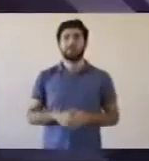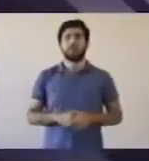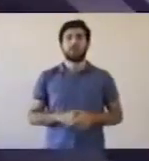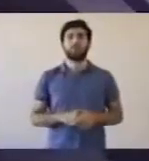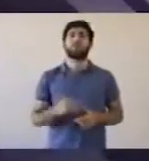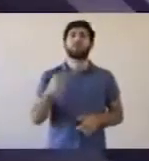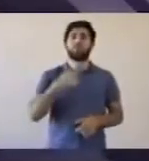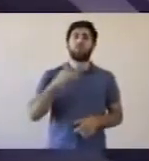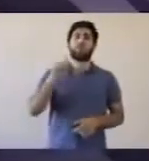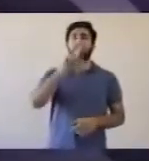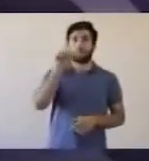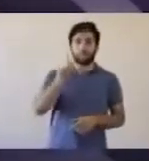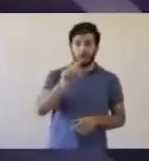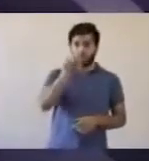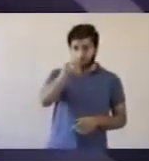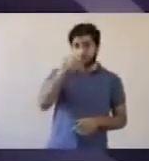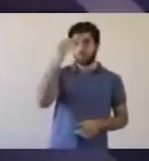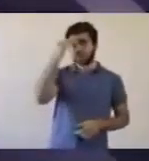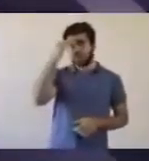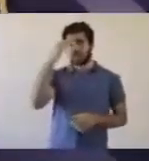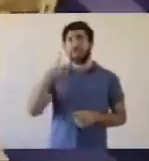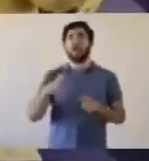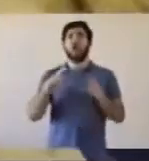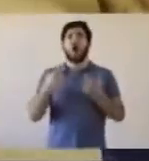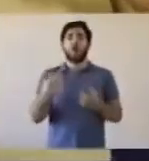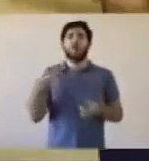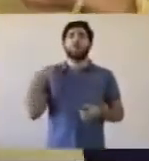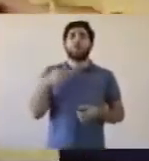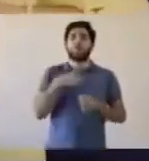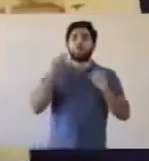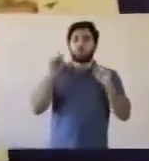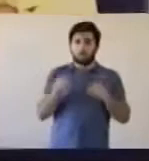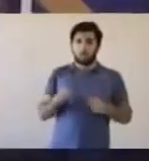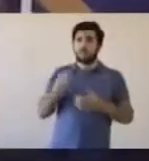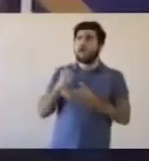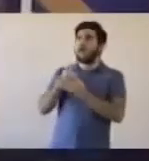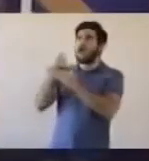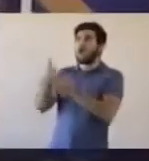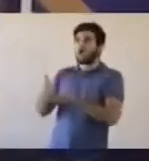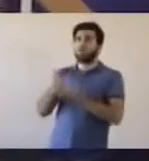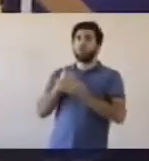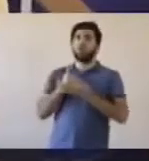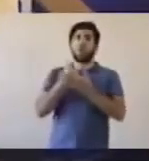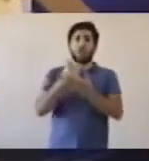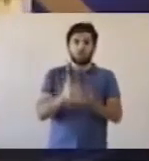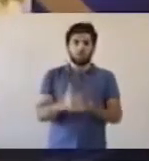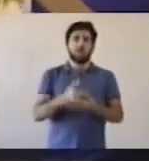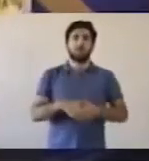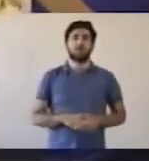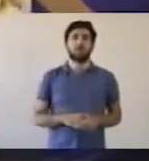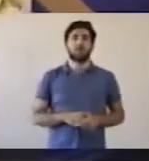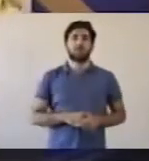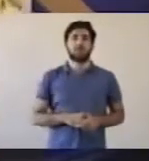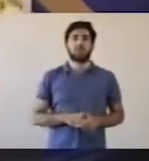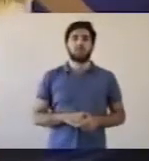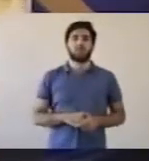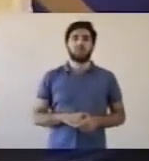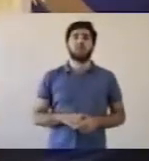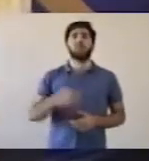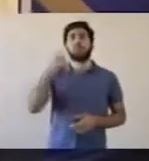Muy bien, lo has hecho muy bien. podemos sembrar más